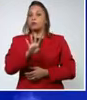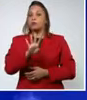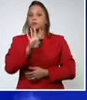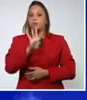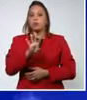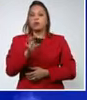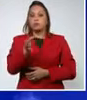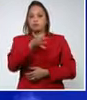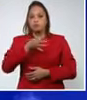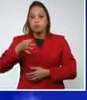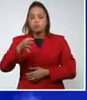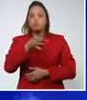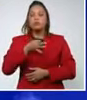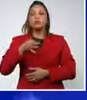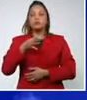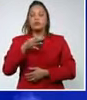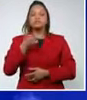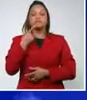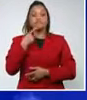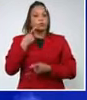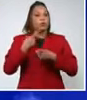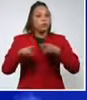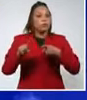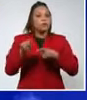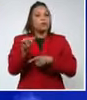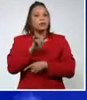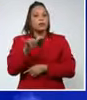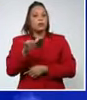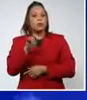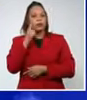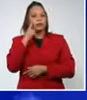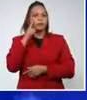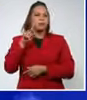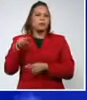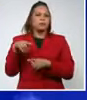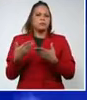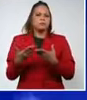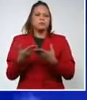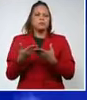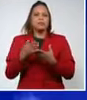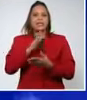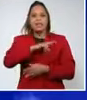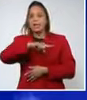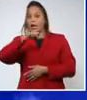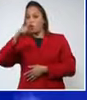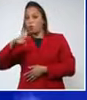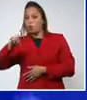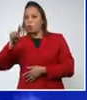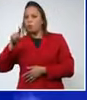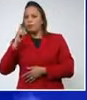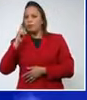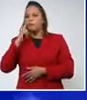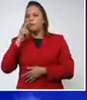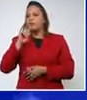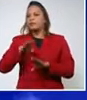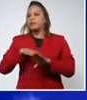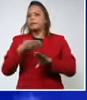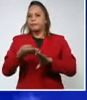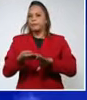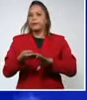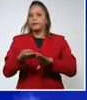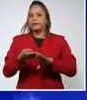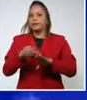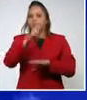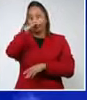municipios. Otra provincia que vamos a ver ahora en la curva de casos de Santi Espíritus, donde